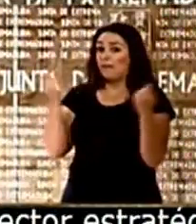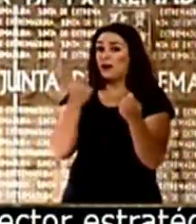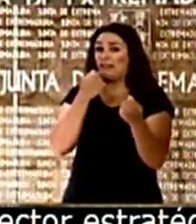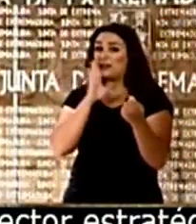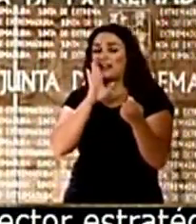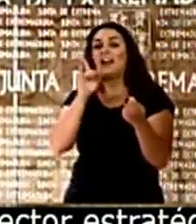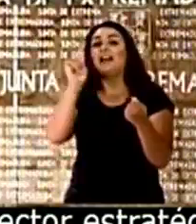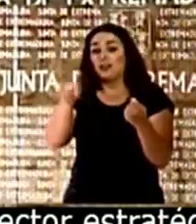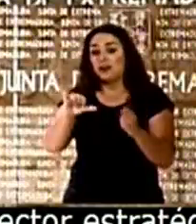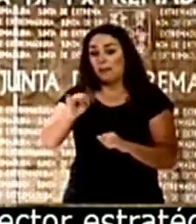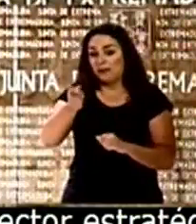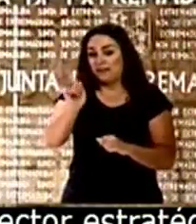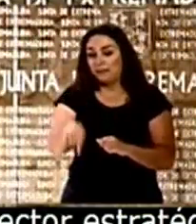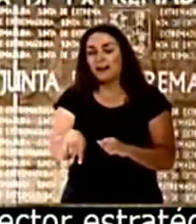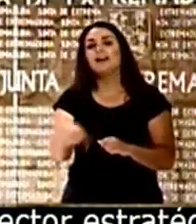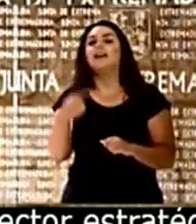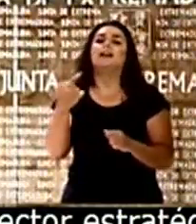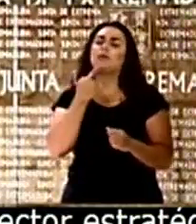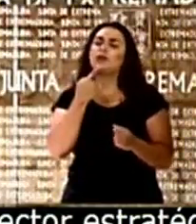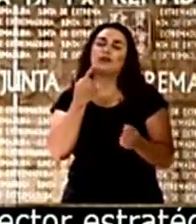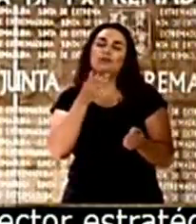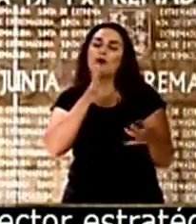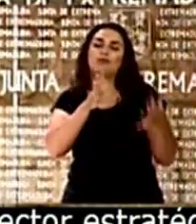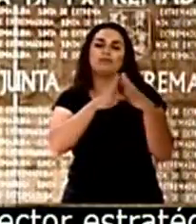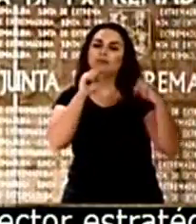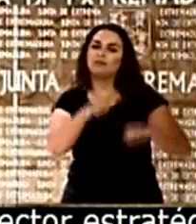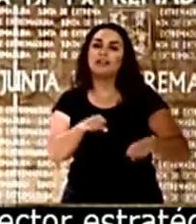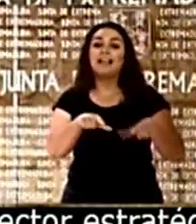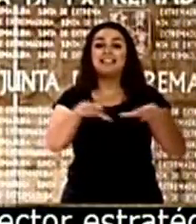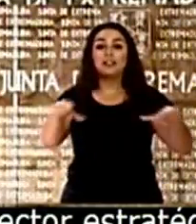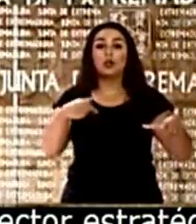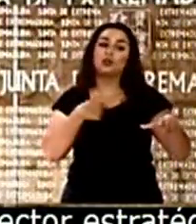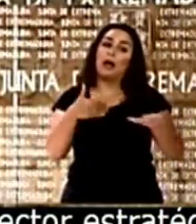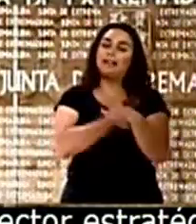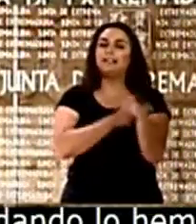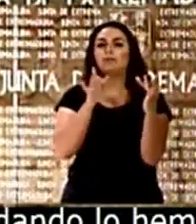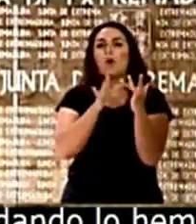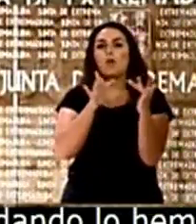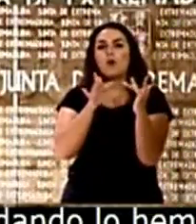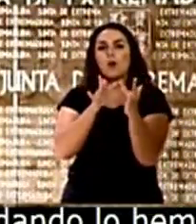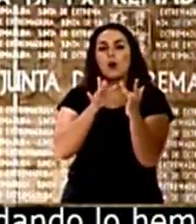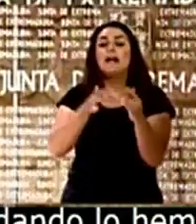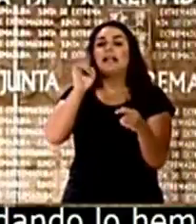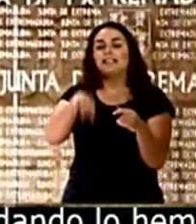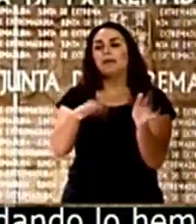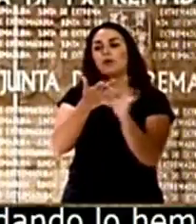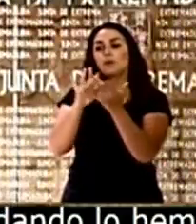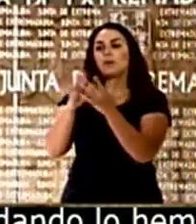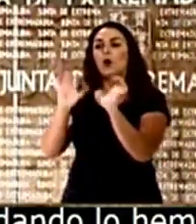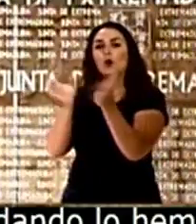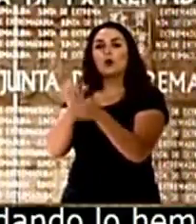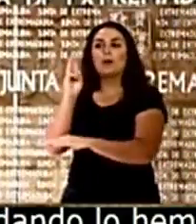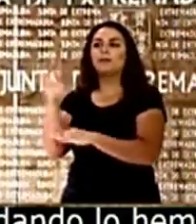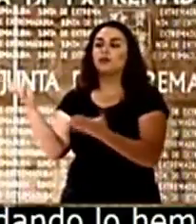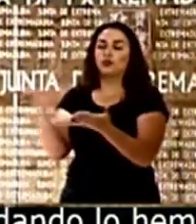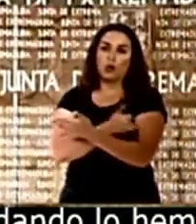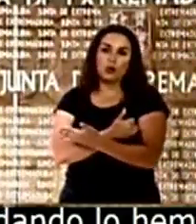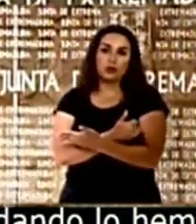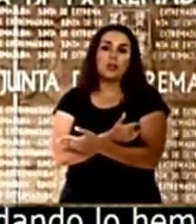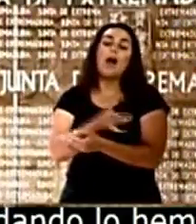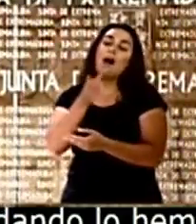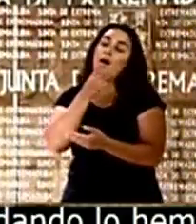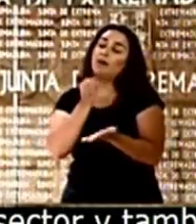las que hoy aprobamos, lo hemos hecho de acuerdo con el sector, hablando con el sector y también hablando con los grupos parlamentarios. La mejor muestra